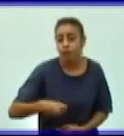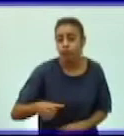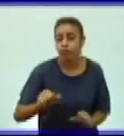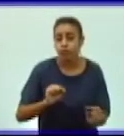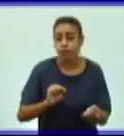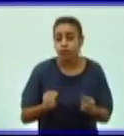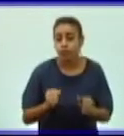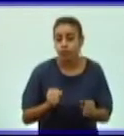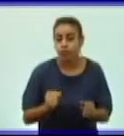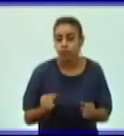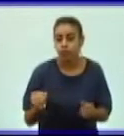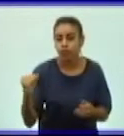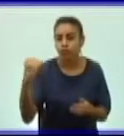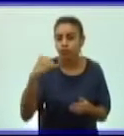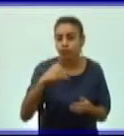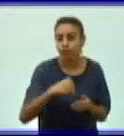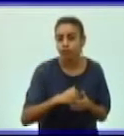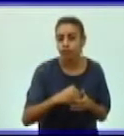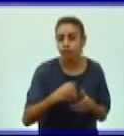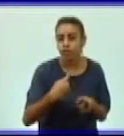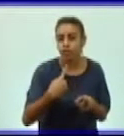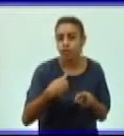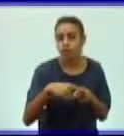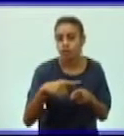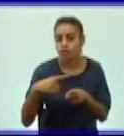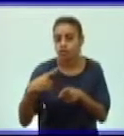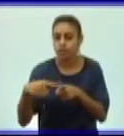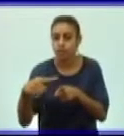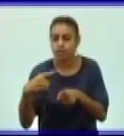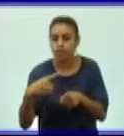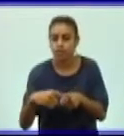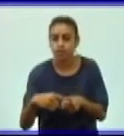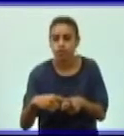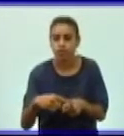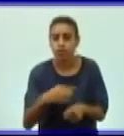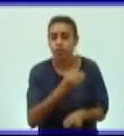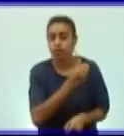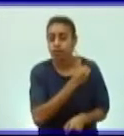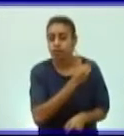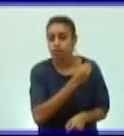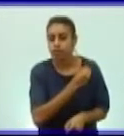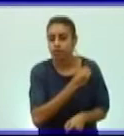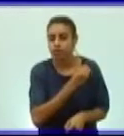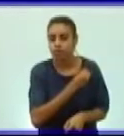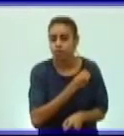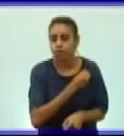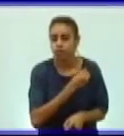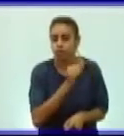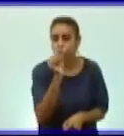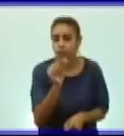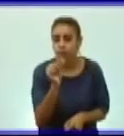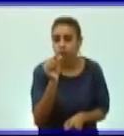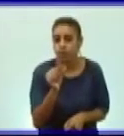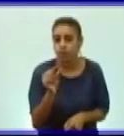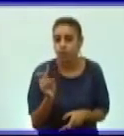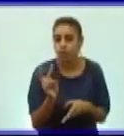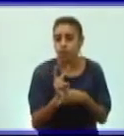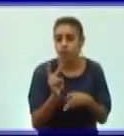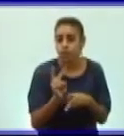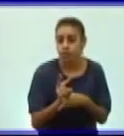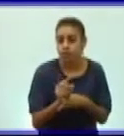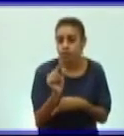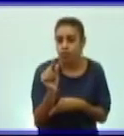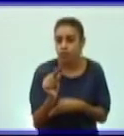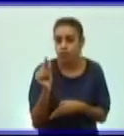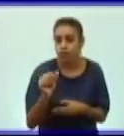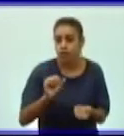y fue introduciendo esa espinita y fue haciendo un llamado. Y además mucha gente fue dando oído a esas invitaciones que se hacían desde el